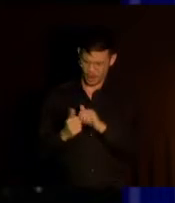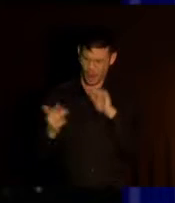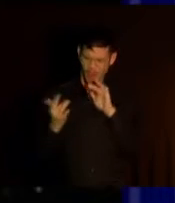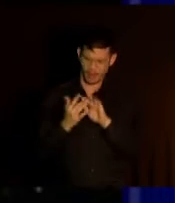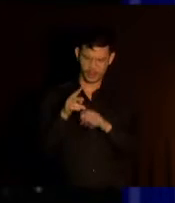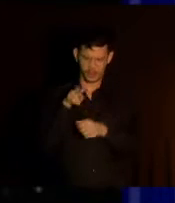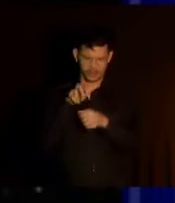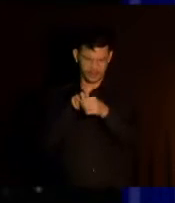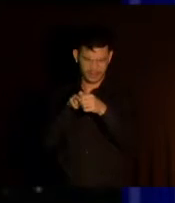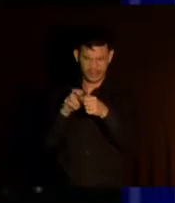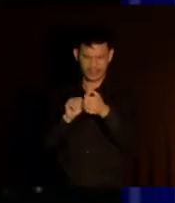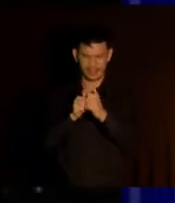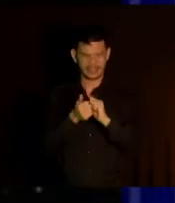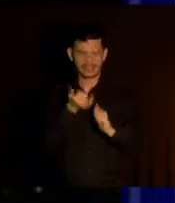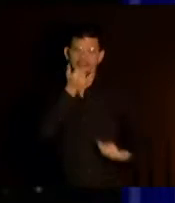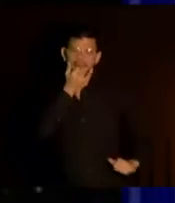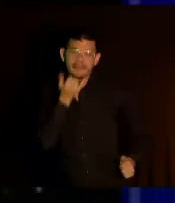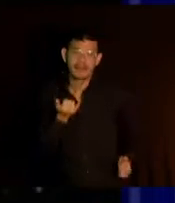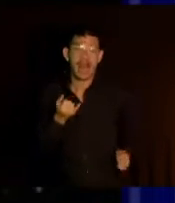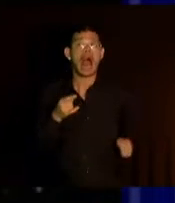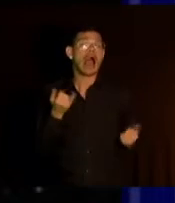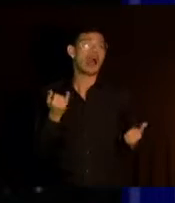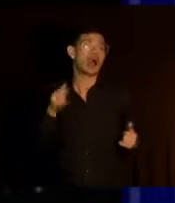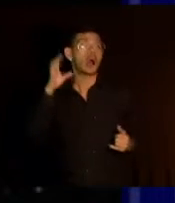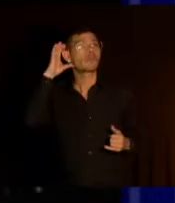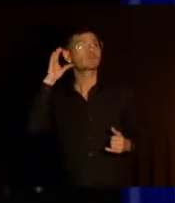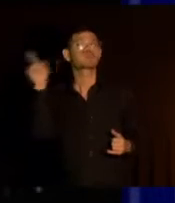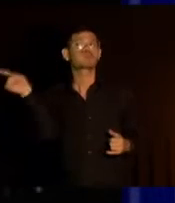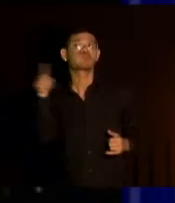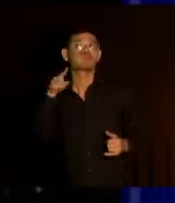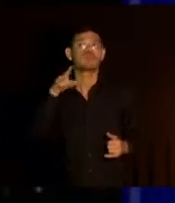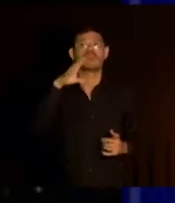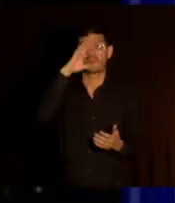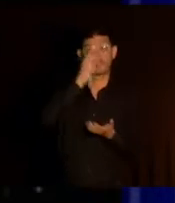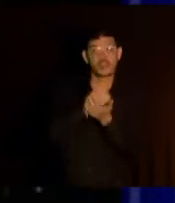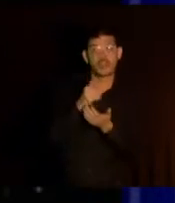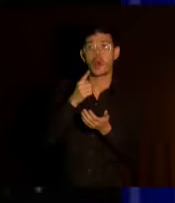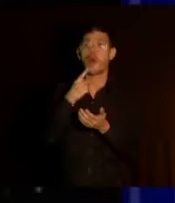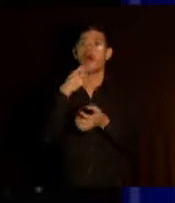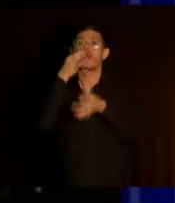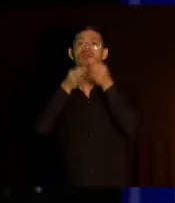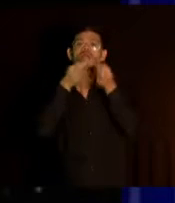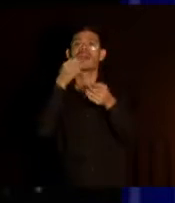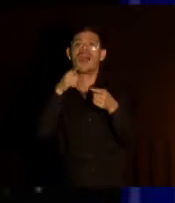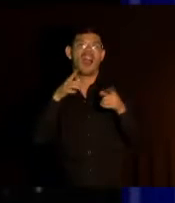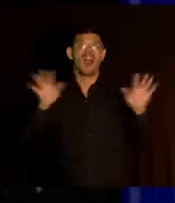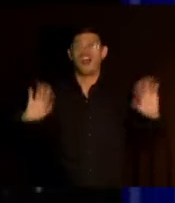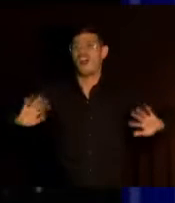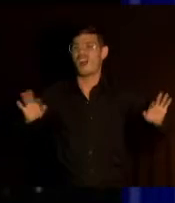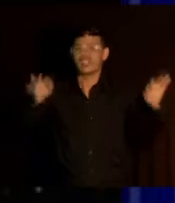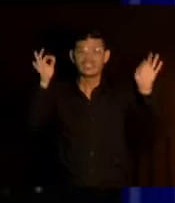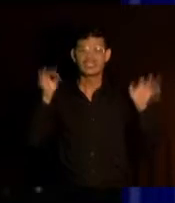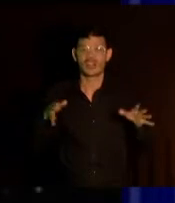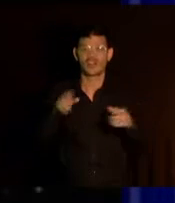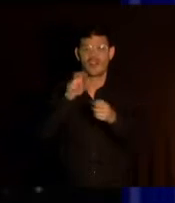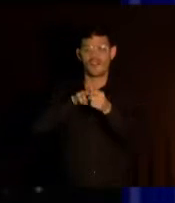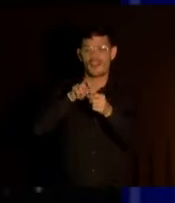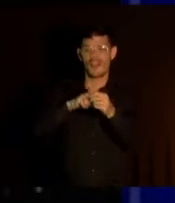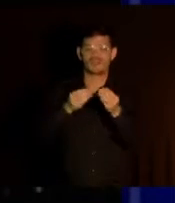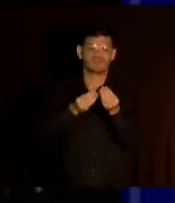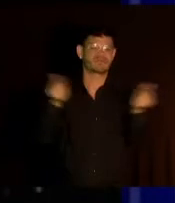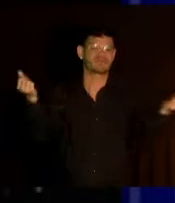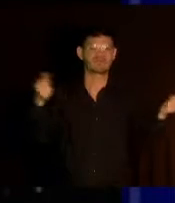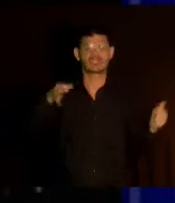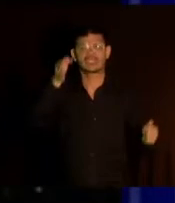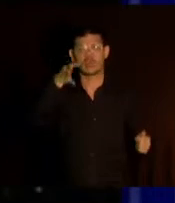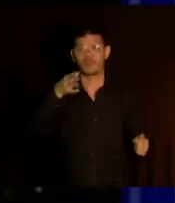está el comentario, por decirlo así, o el miedo que no, es que nos van a absorber las federaciones convencionales en todos los deportes.